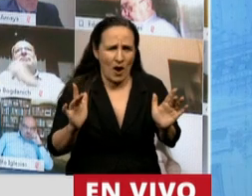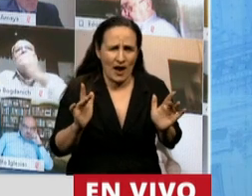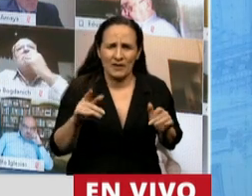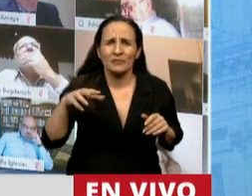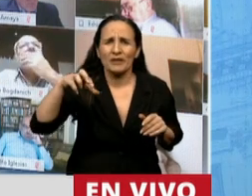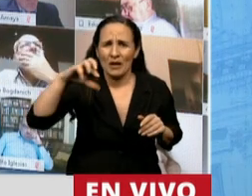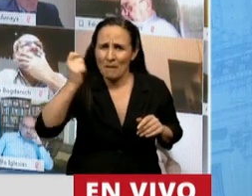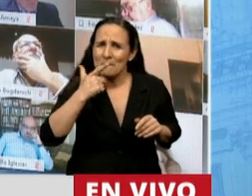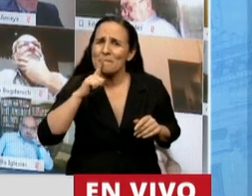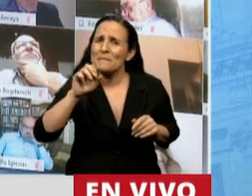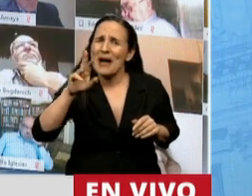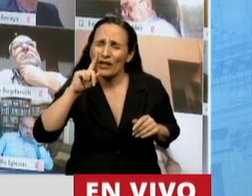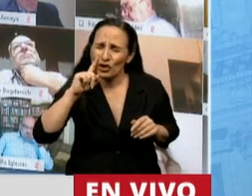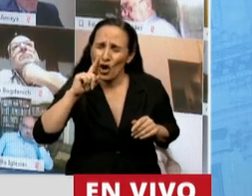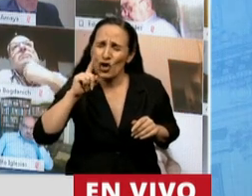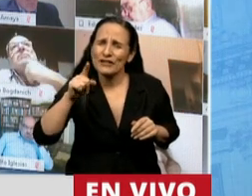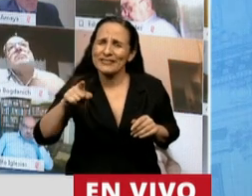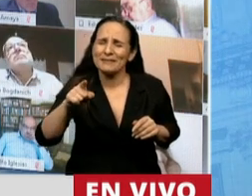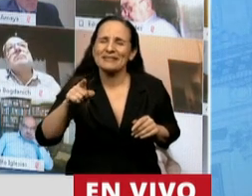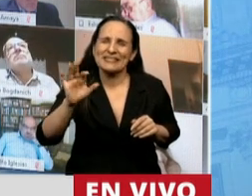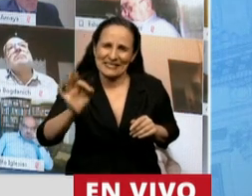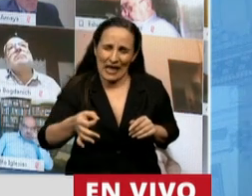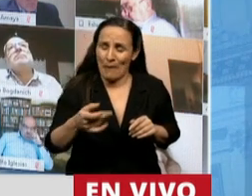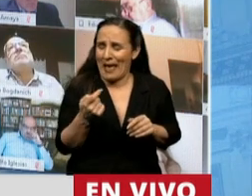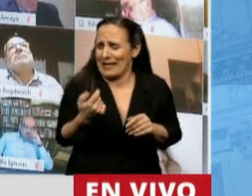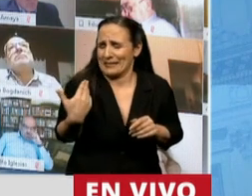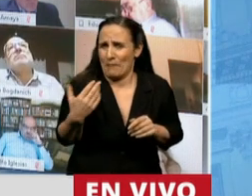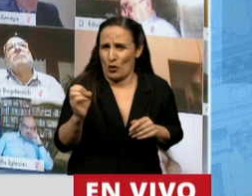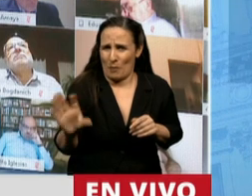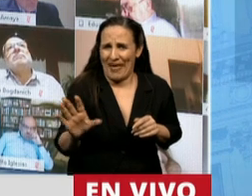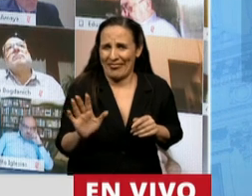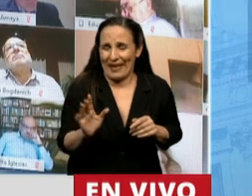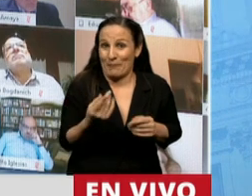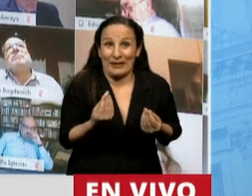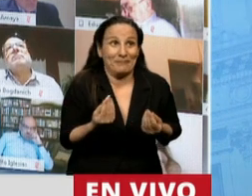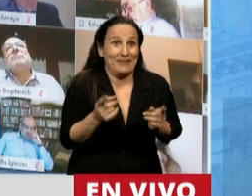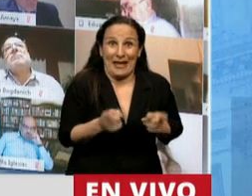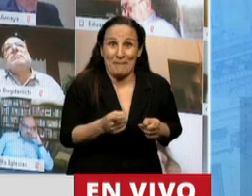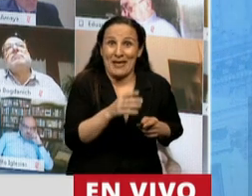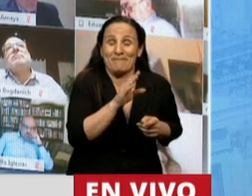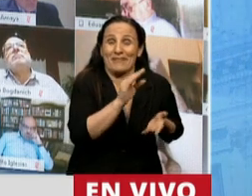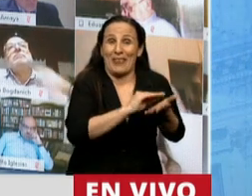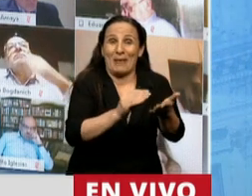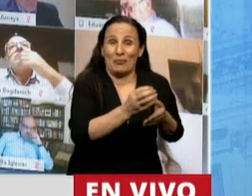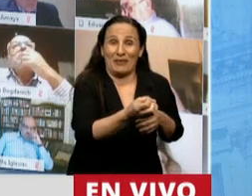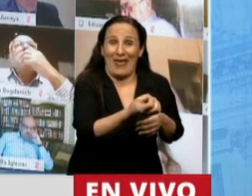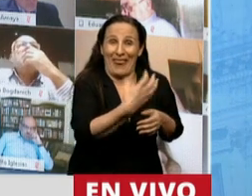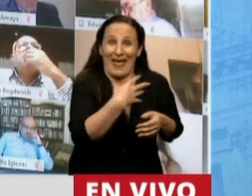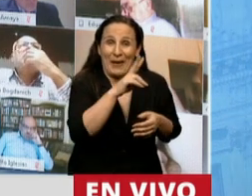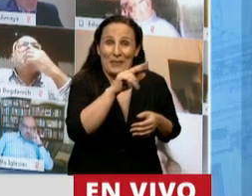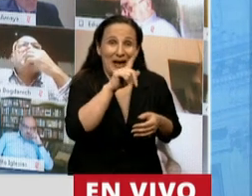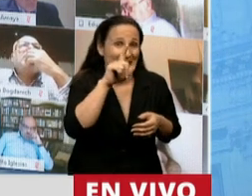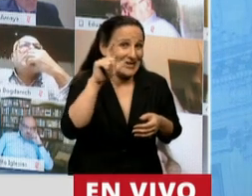sabe que yo se lo mandé Acepto que se lo mandé con poco tiempo porque es una sugerencia que también con poco tiempo me hizo la diputada